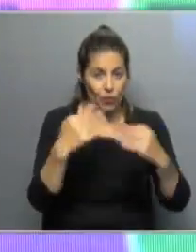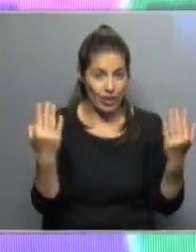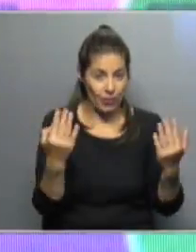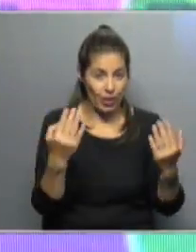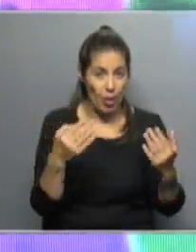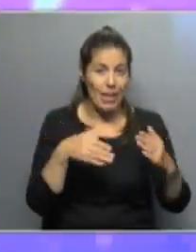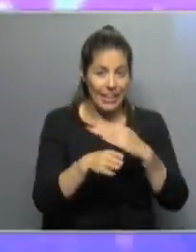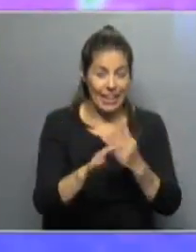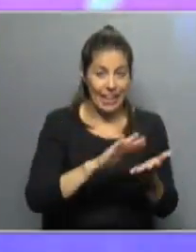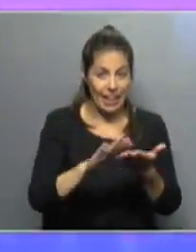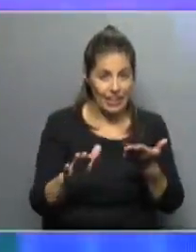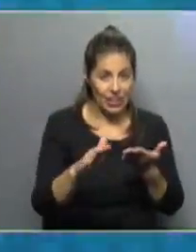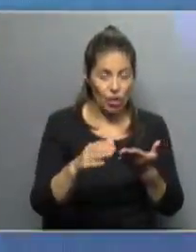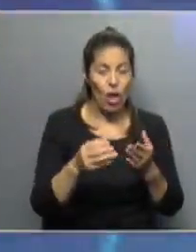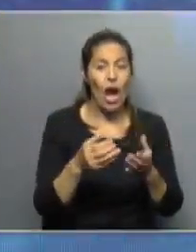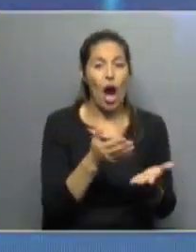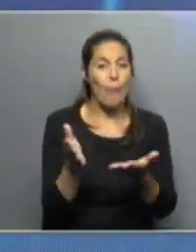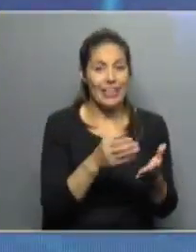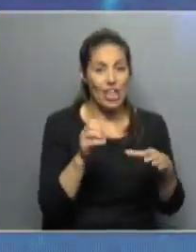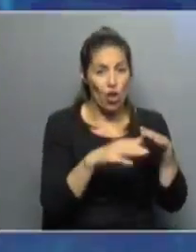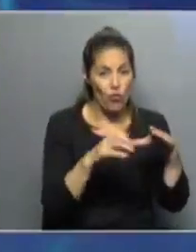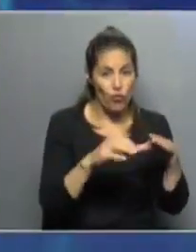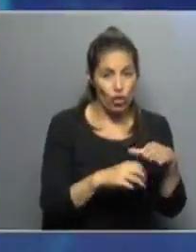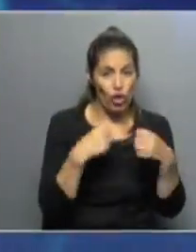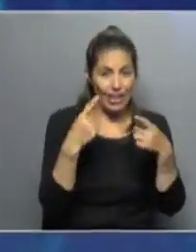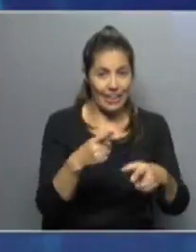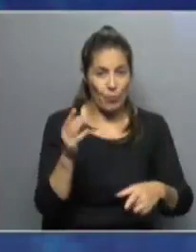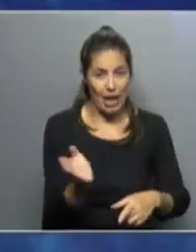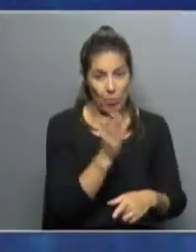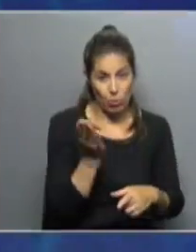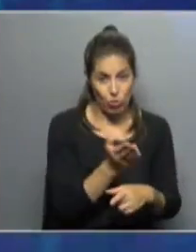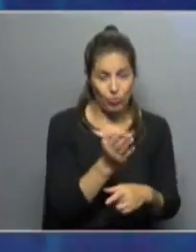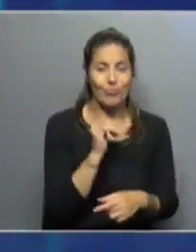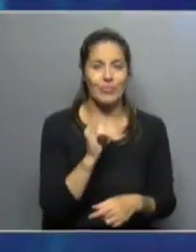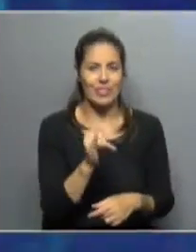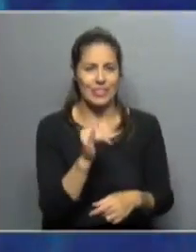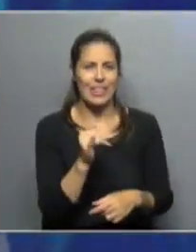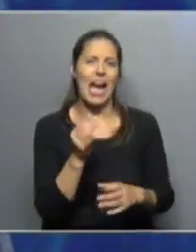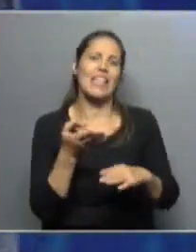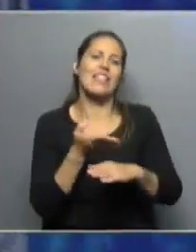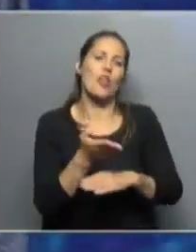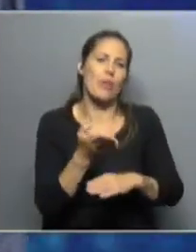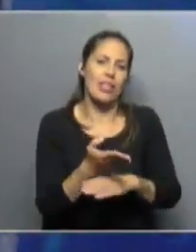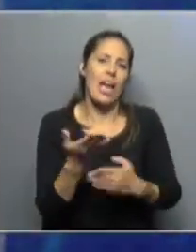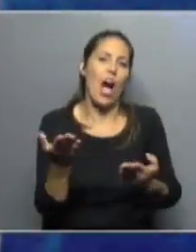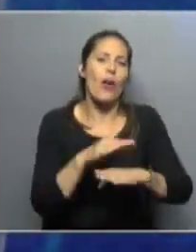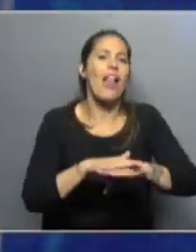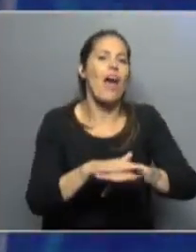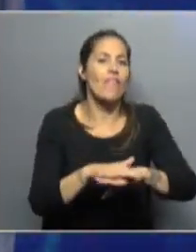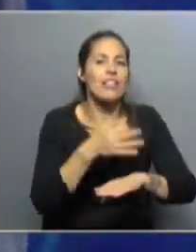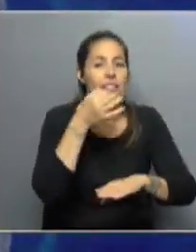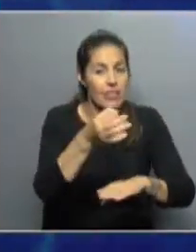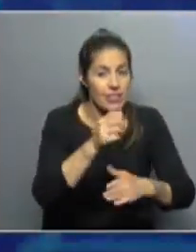entrada sea gratuita a partir de los fondos que reciben para la producción. Antes era como que, bueno, se exhortaba, ahora en las bases figura que